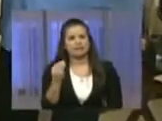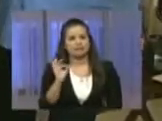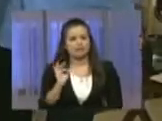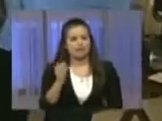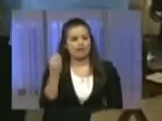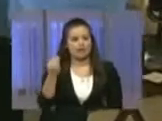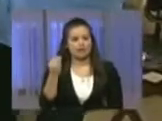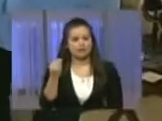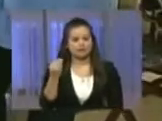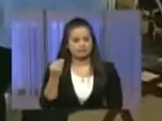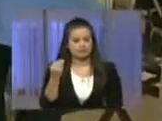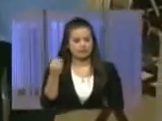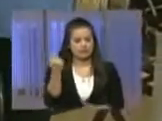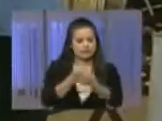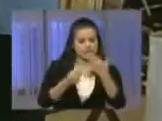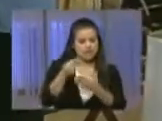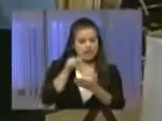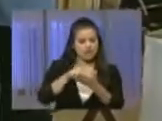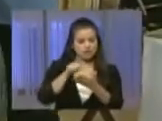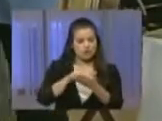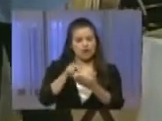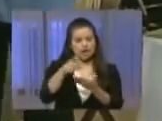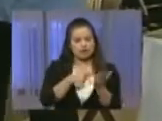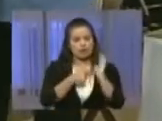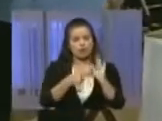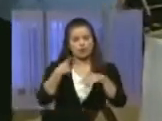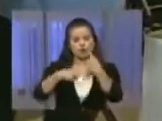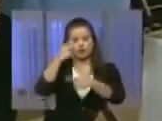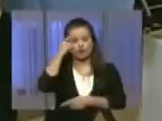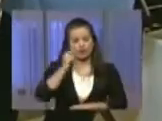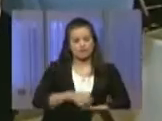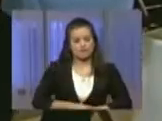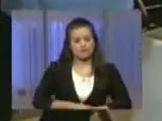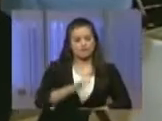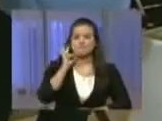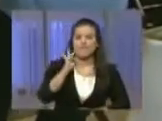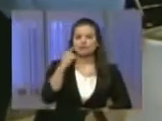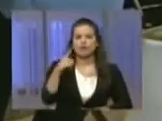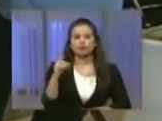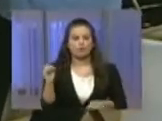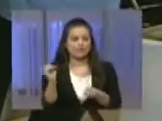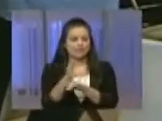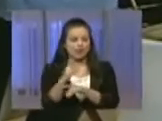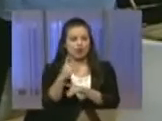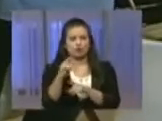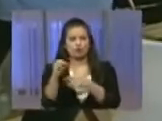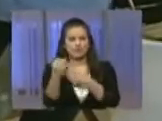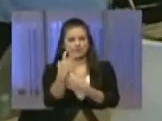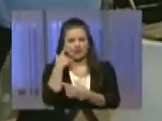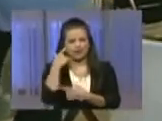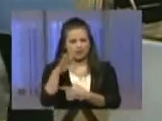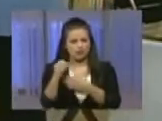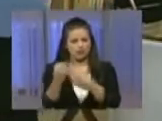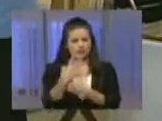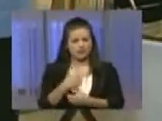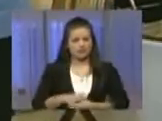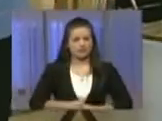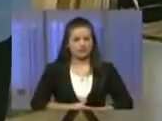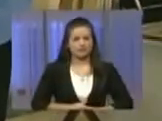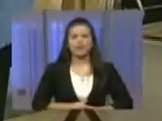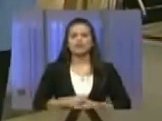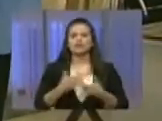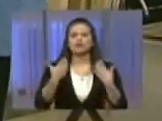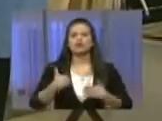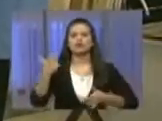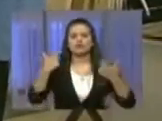diseño gráfico que ellos nos muestran todos los días además tenemos otro mensaje por aquí yo soy Chávez